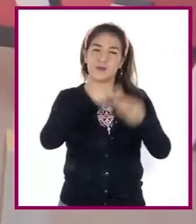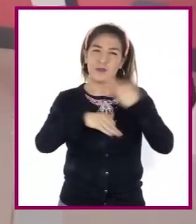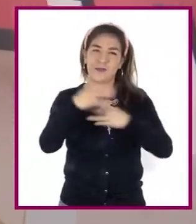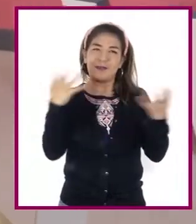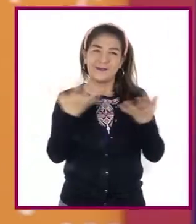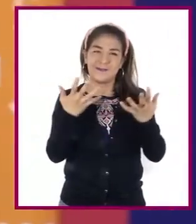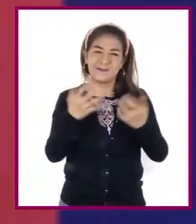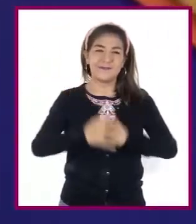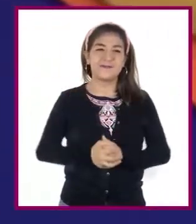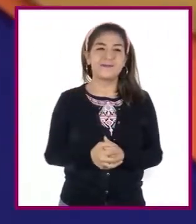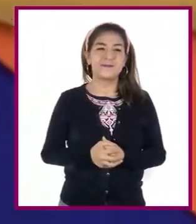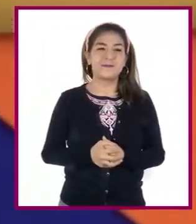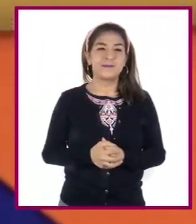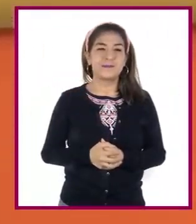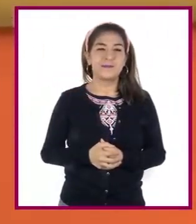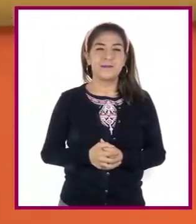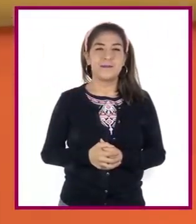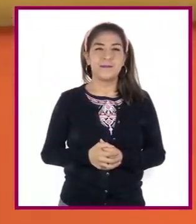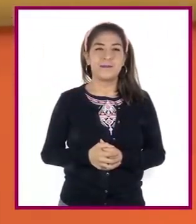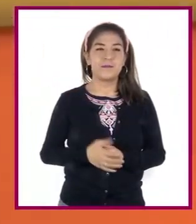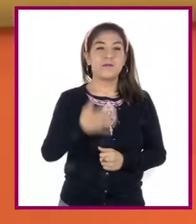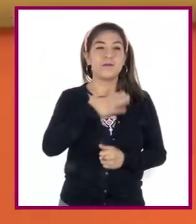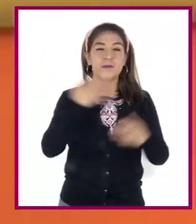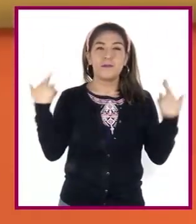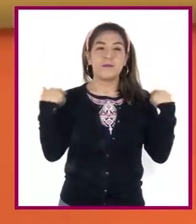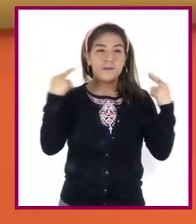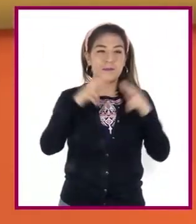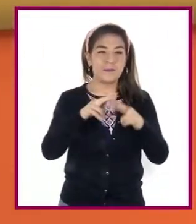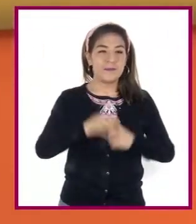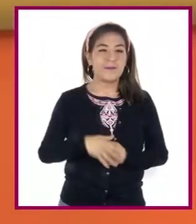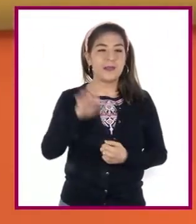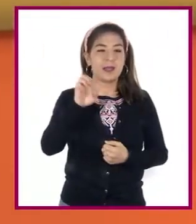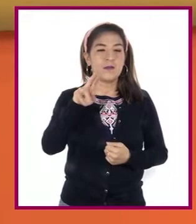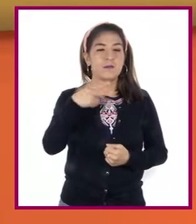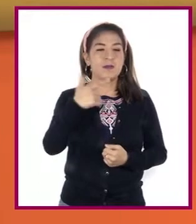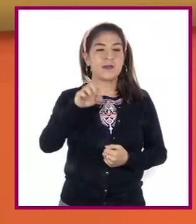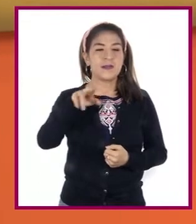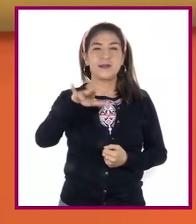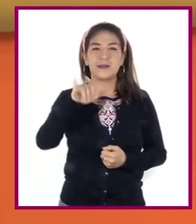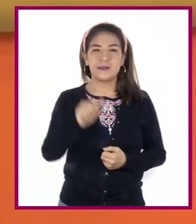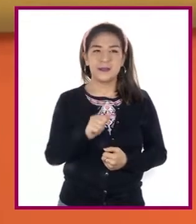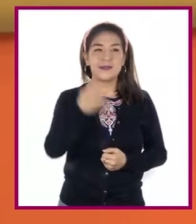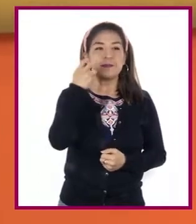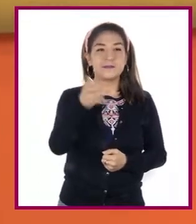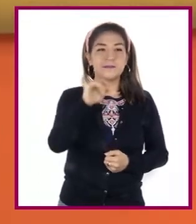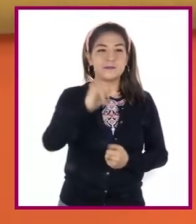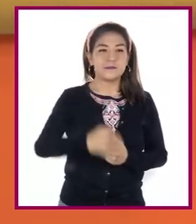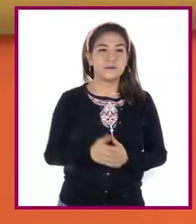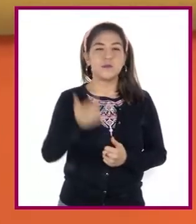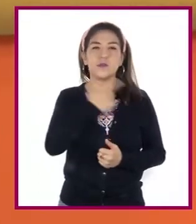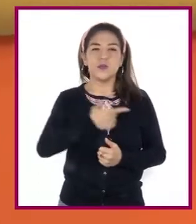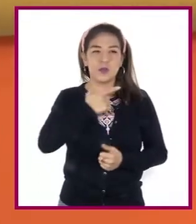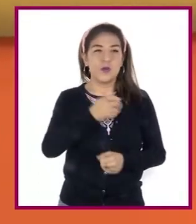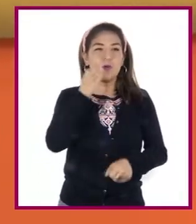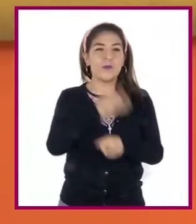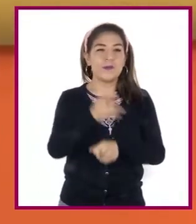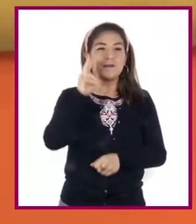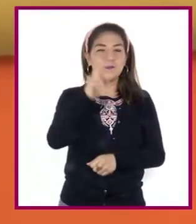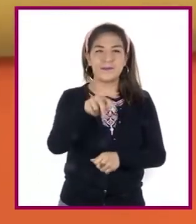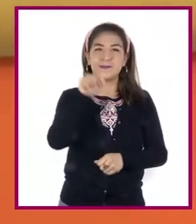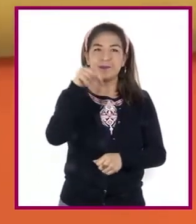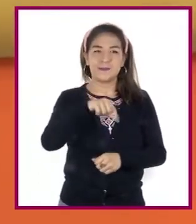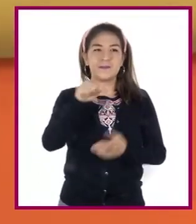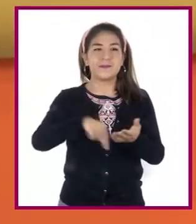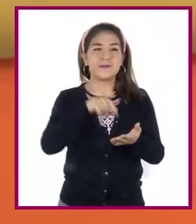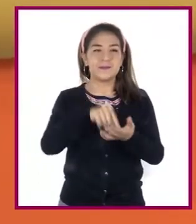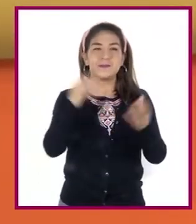participamos todos. Soy la profesora Eugenia Cortés Heredia y efectivamente es un gusto encontrarnos por aquí,